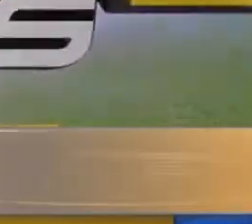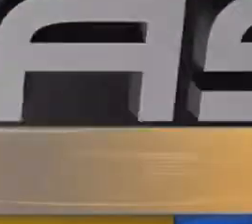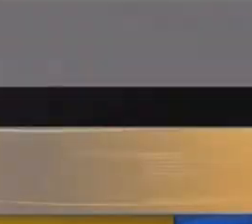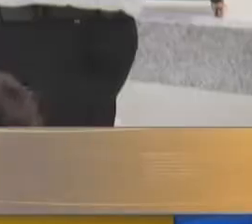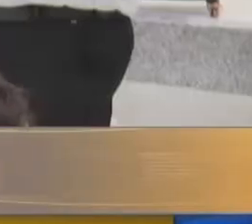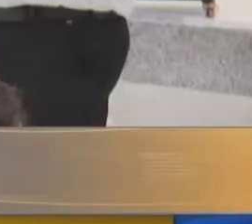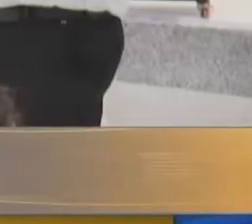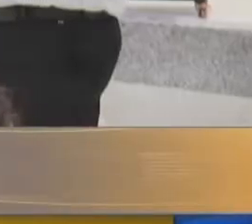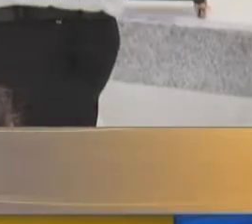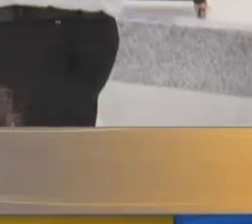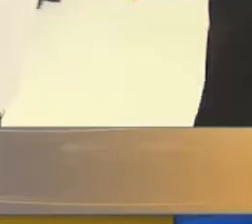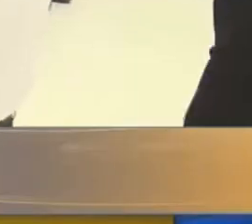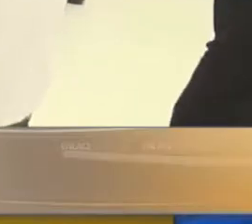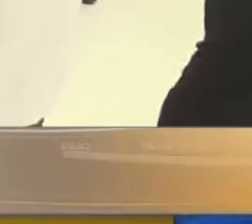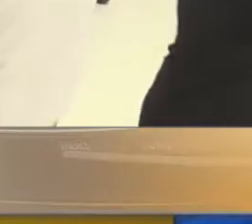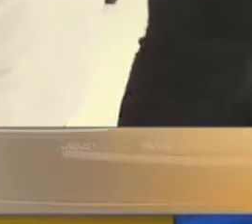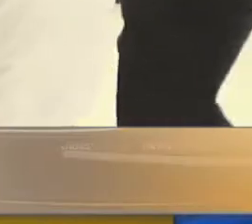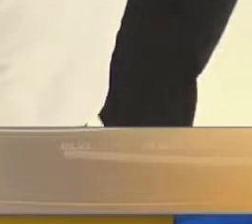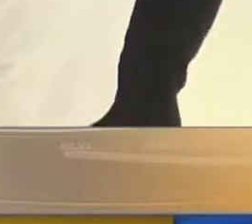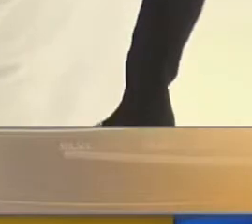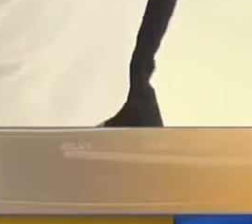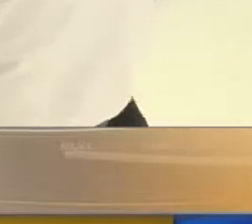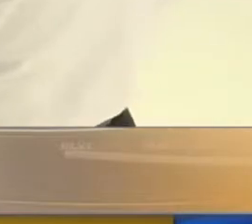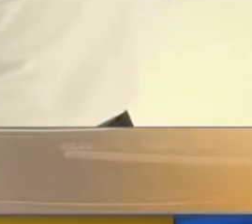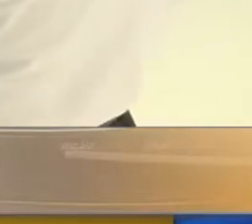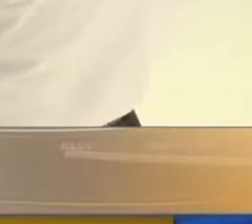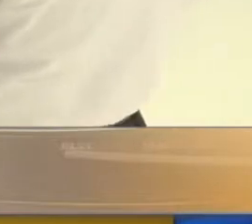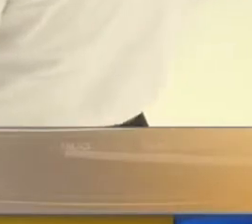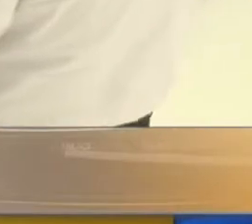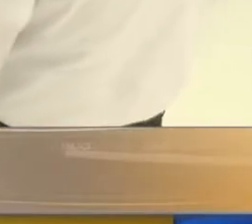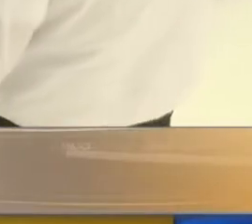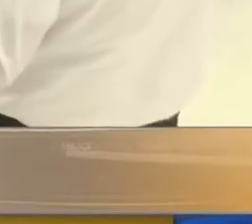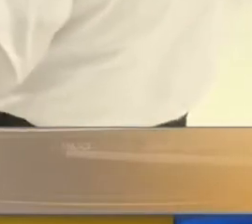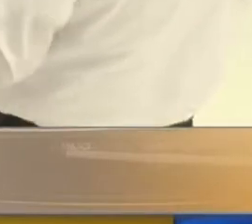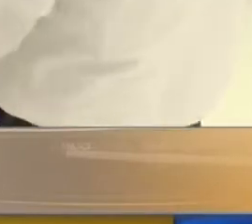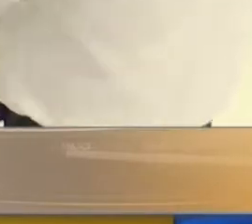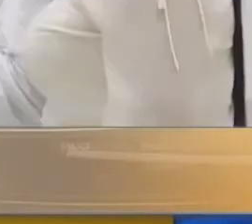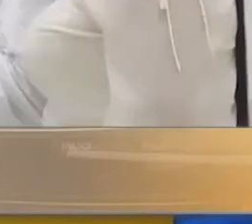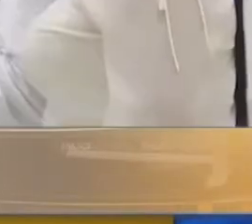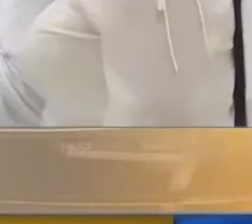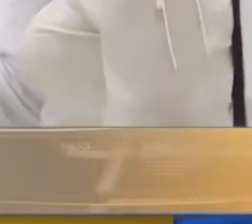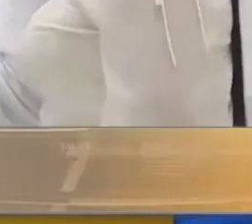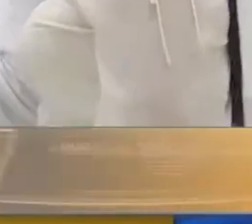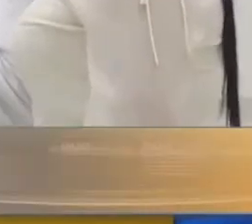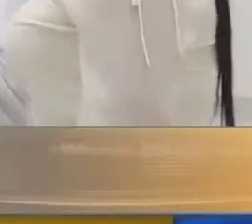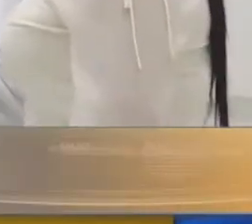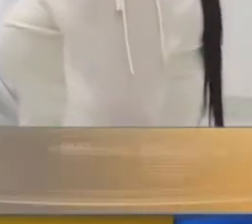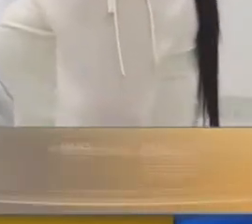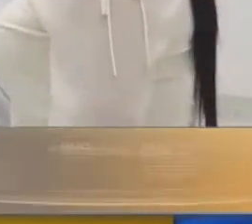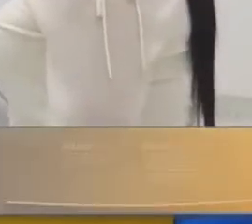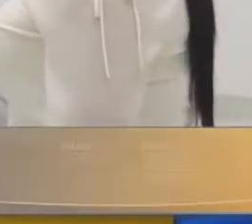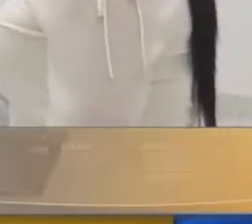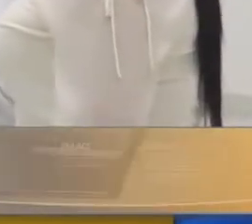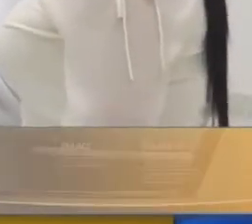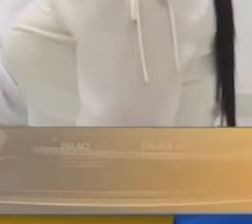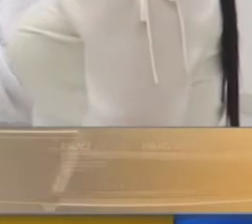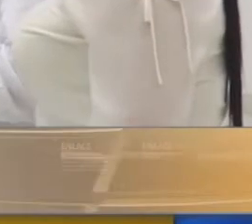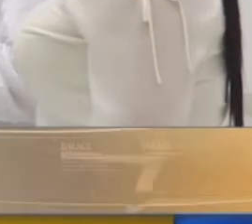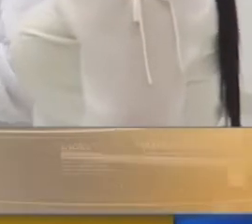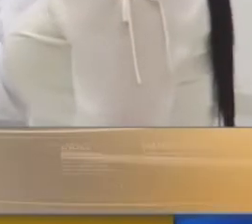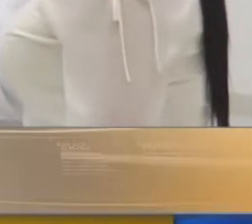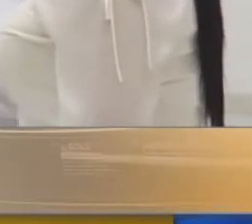colombiano. Y en La Mira, el empresario de Barranca Bermeja, Heriberto Zavala, fue homenajeado hoy por la Cámara de Comercio por su labor realizada por